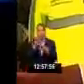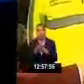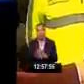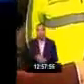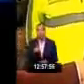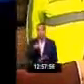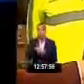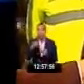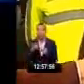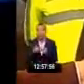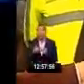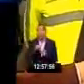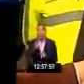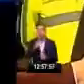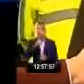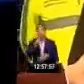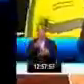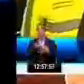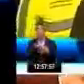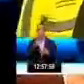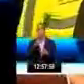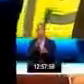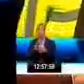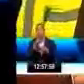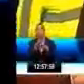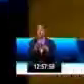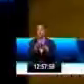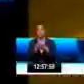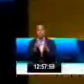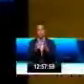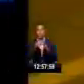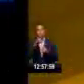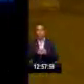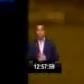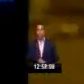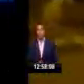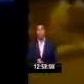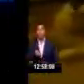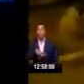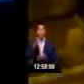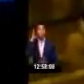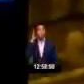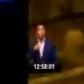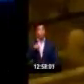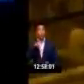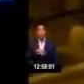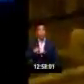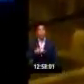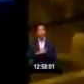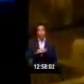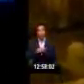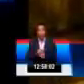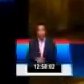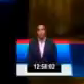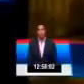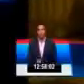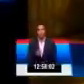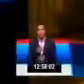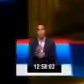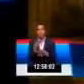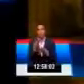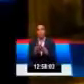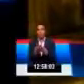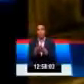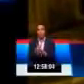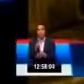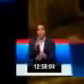En Quito hay otras balotas pendientes que en el transcurso del día serán efectivas. En la ciudad de Cuenca, provincia de La Suay, se ordenaron las